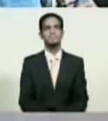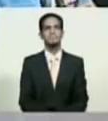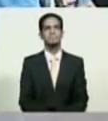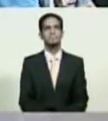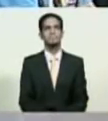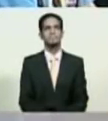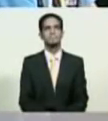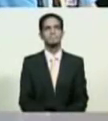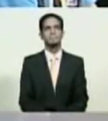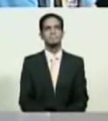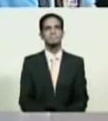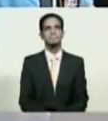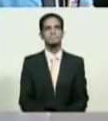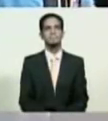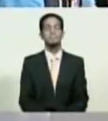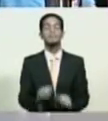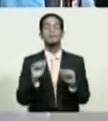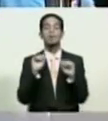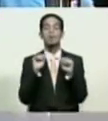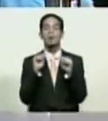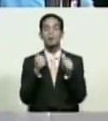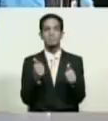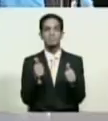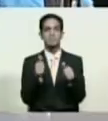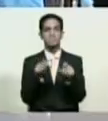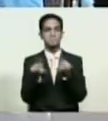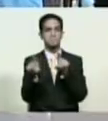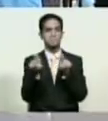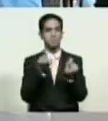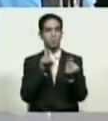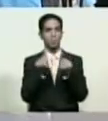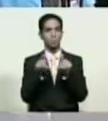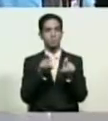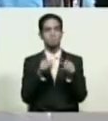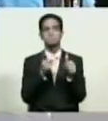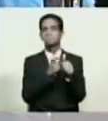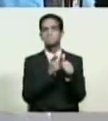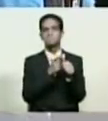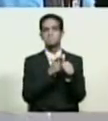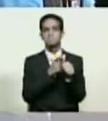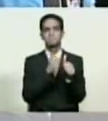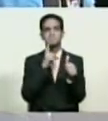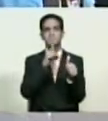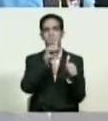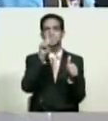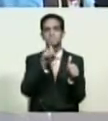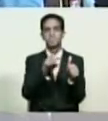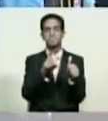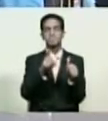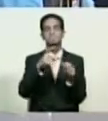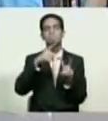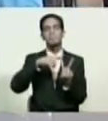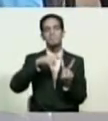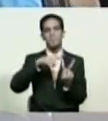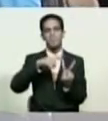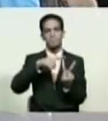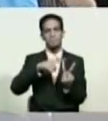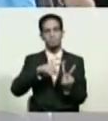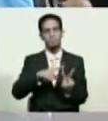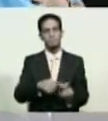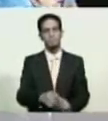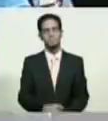Para iniciar el ciclo de preguntas y respuestas, la primera pregunta, Maisbel Bolívar, de Venezolana de Televisión.